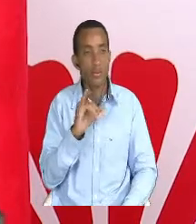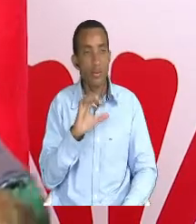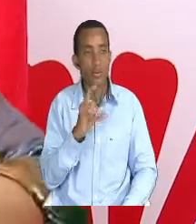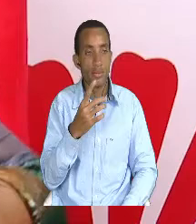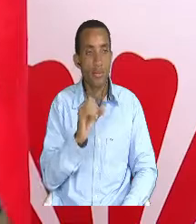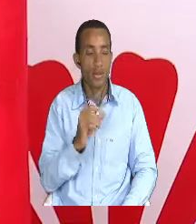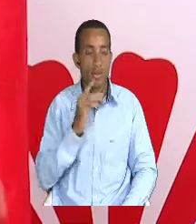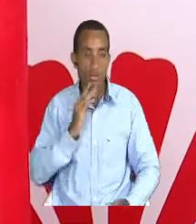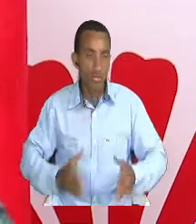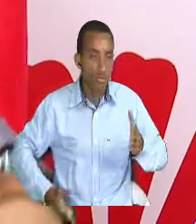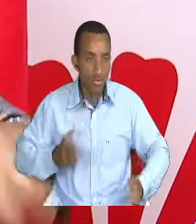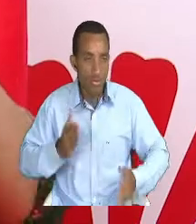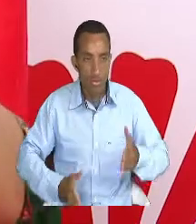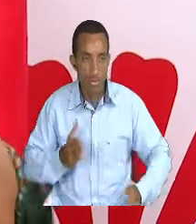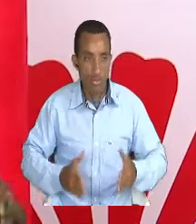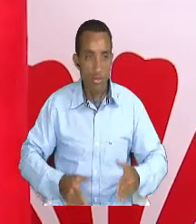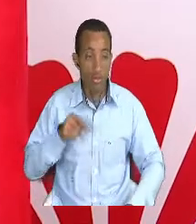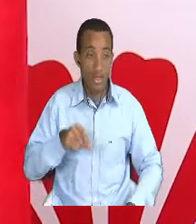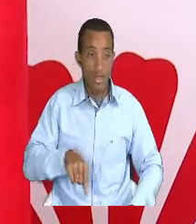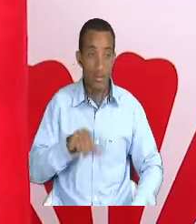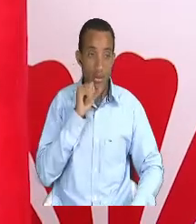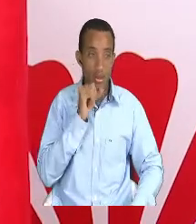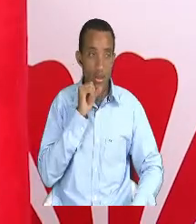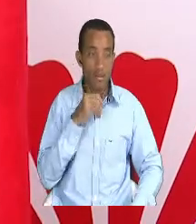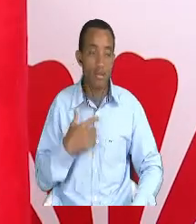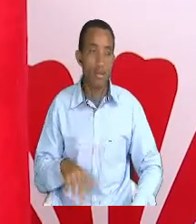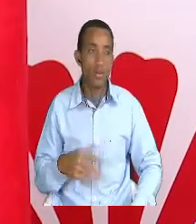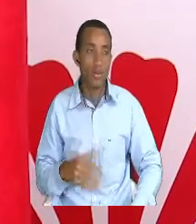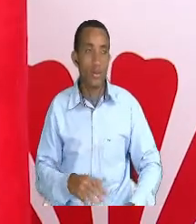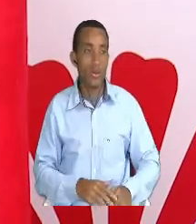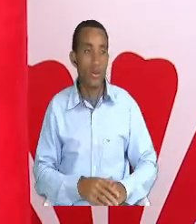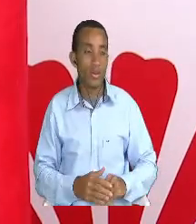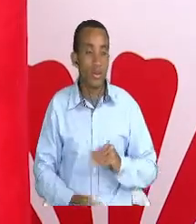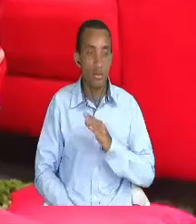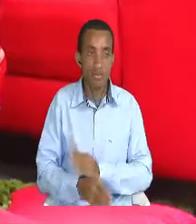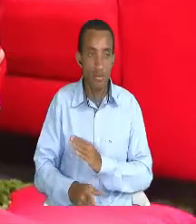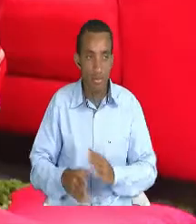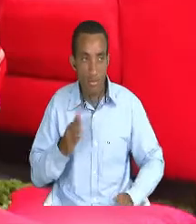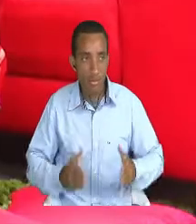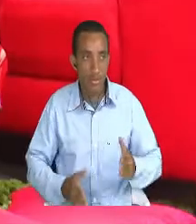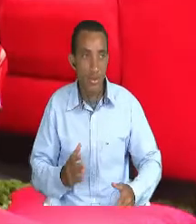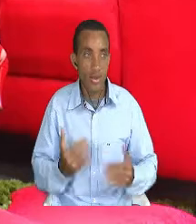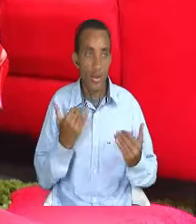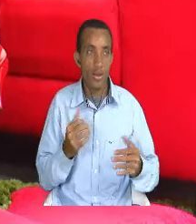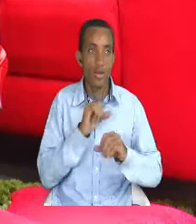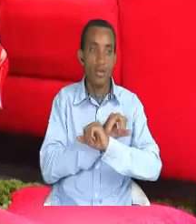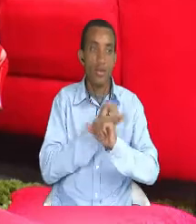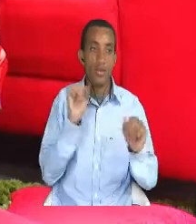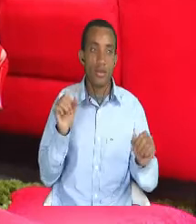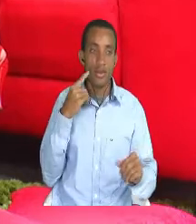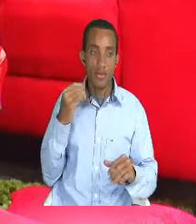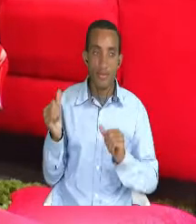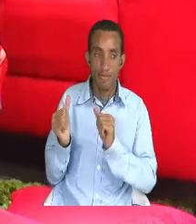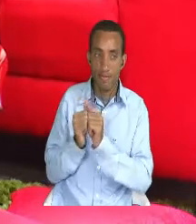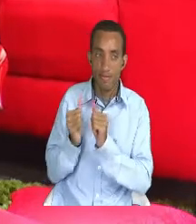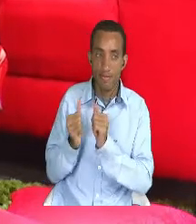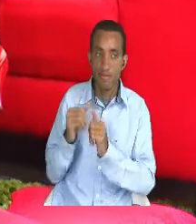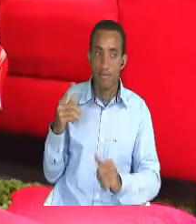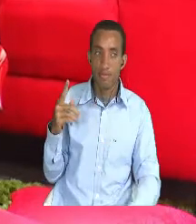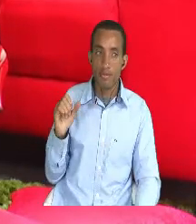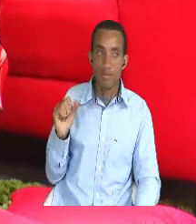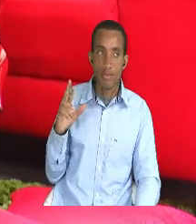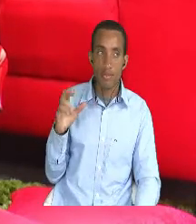Barranca Bermeja. Y digo atleta porque para mí sigue estando vigente. A esta hora de la mañana yo saludo a mi compañera Kiara. Kiara, muy buenos días.